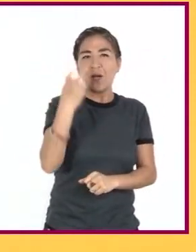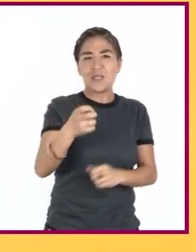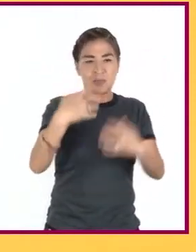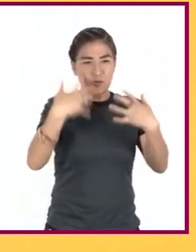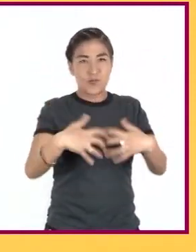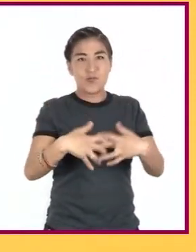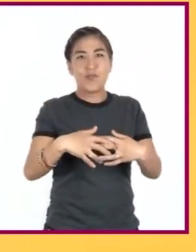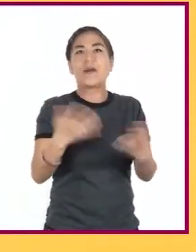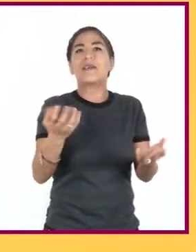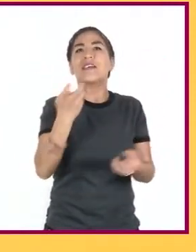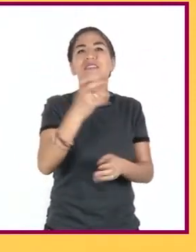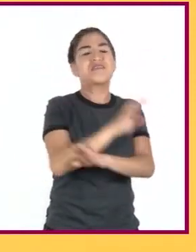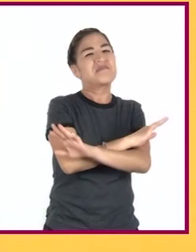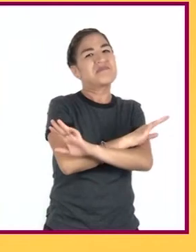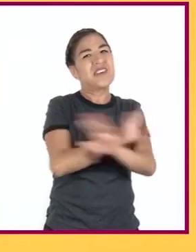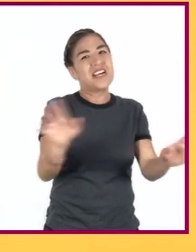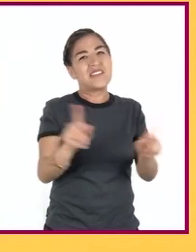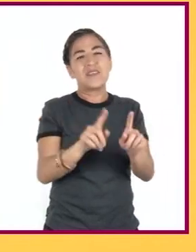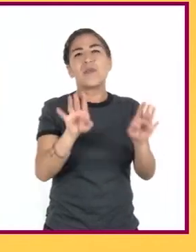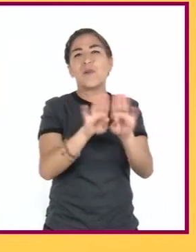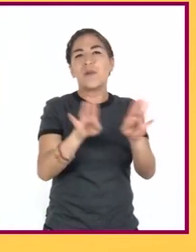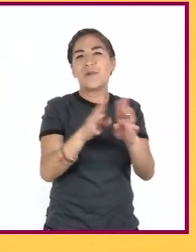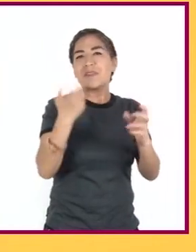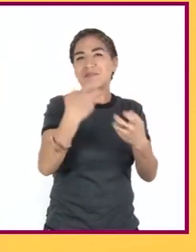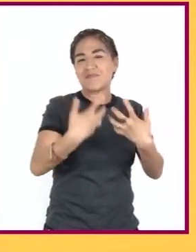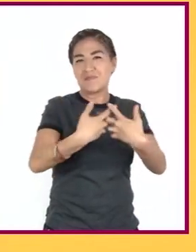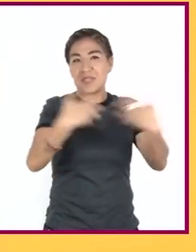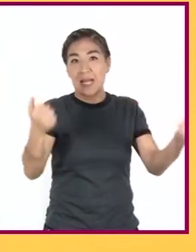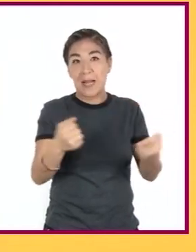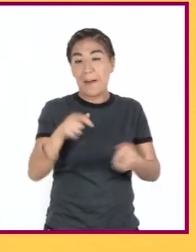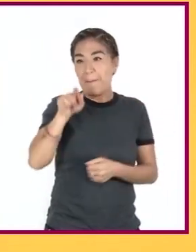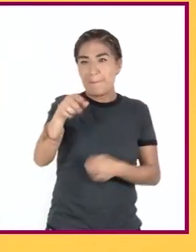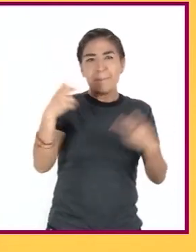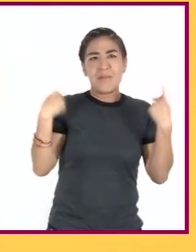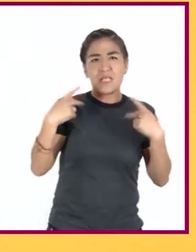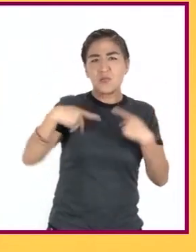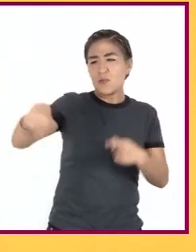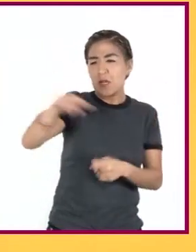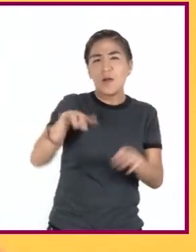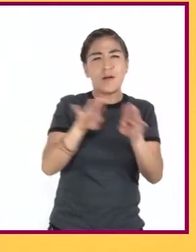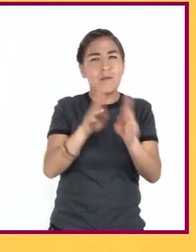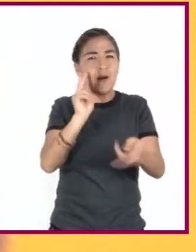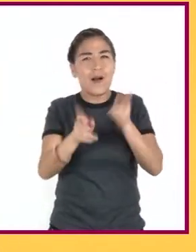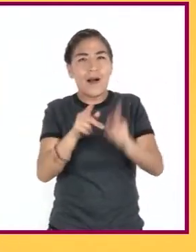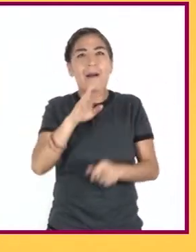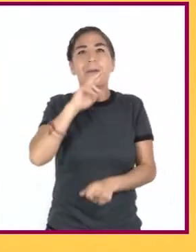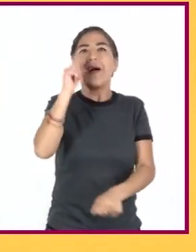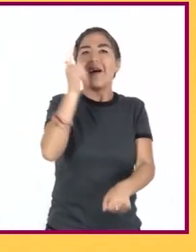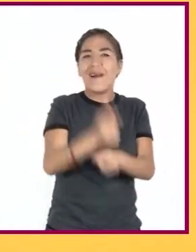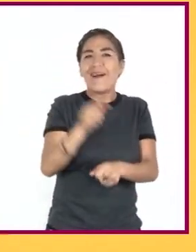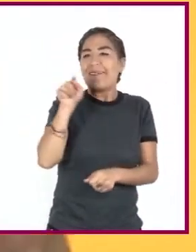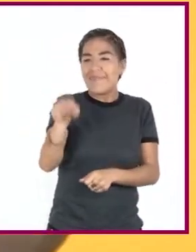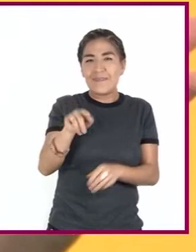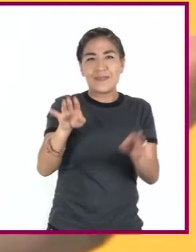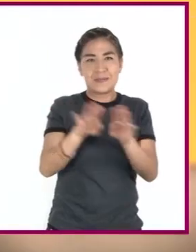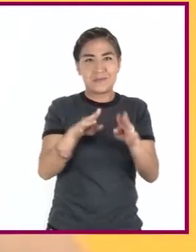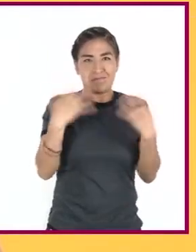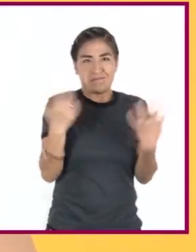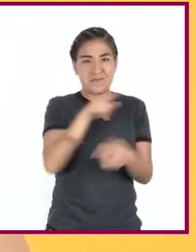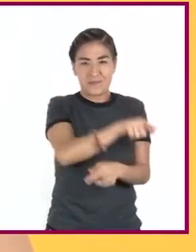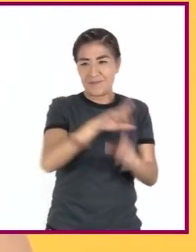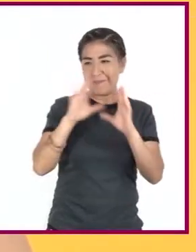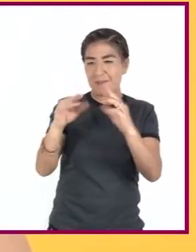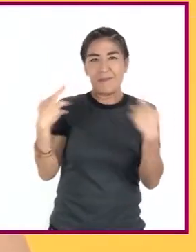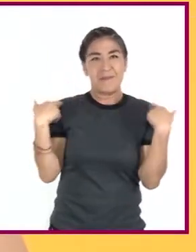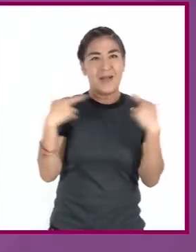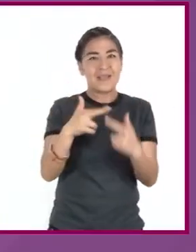golpe final. La gente empezaba a comentar que el mejor descubrimiento de Davy había sido su joven pupilo,